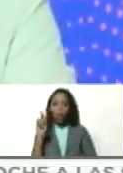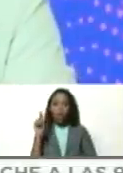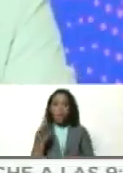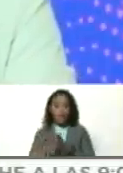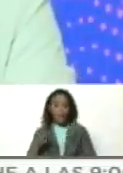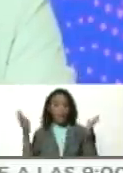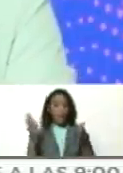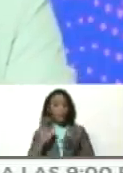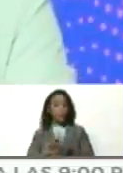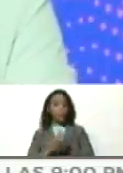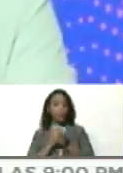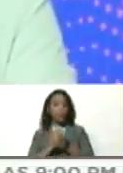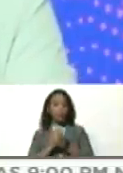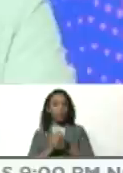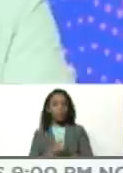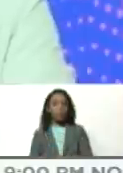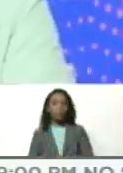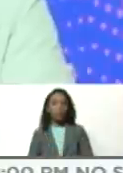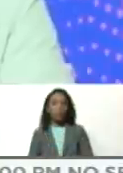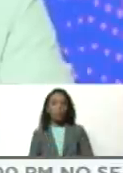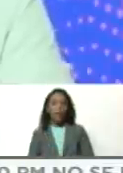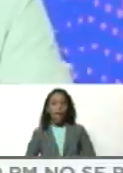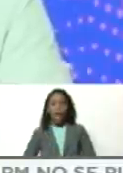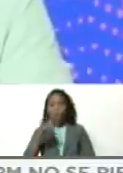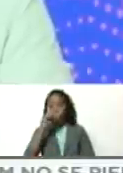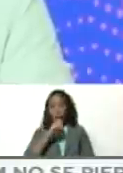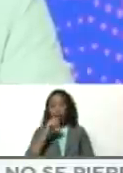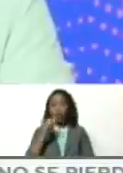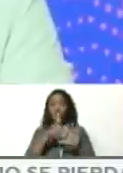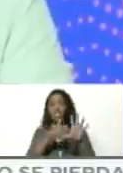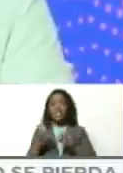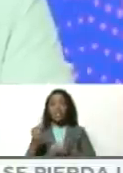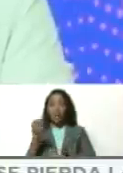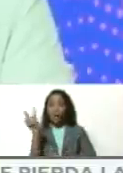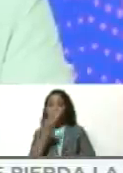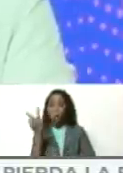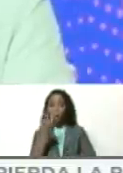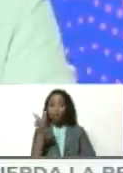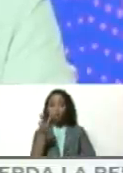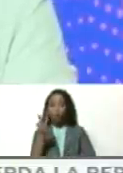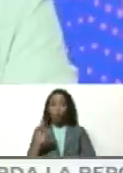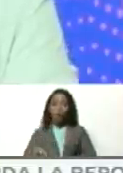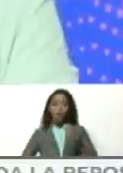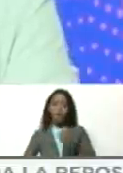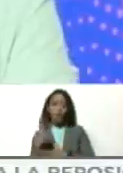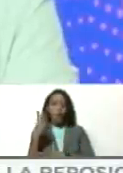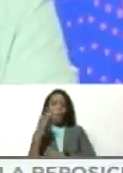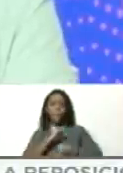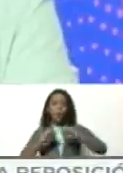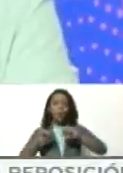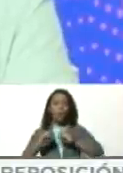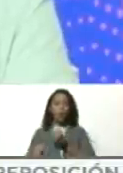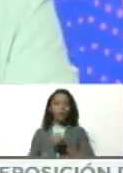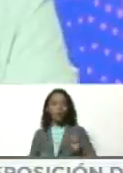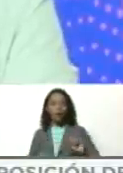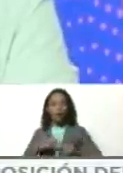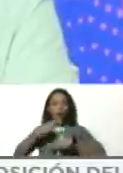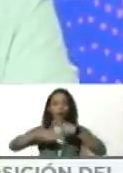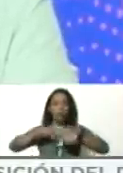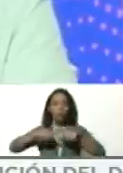amigos. Y en los años 60 los dos fueron fundadores del movimiento de izquierda